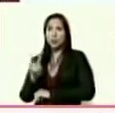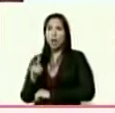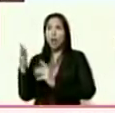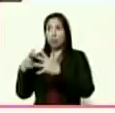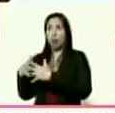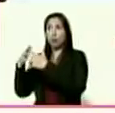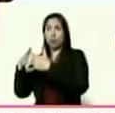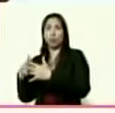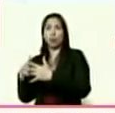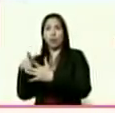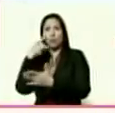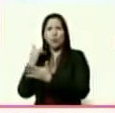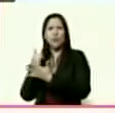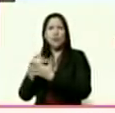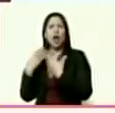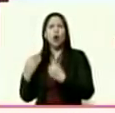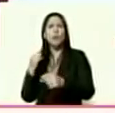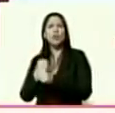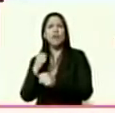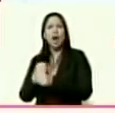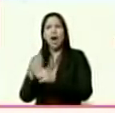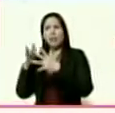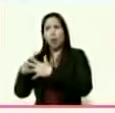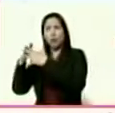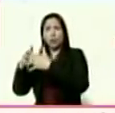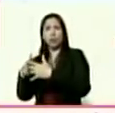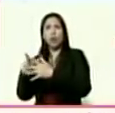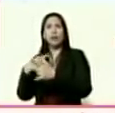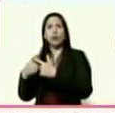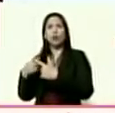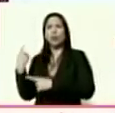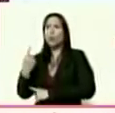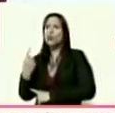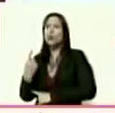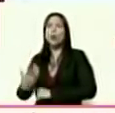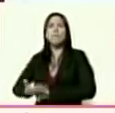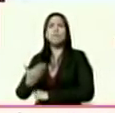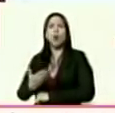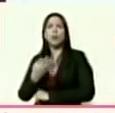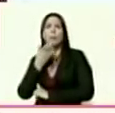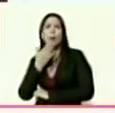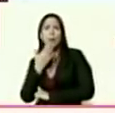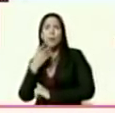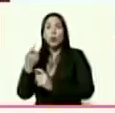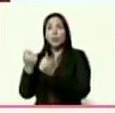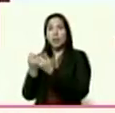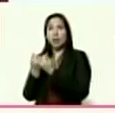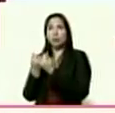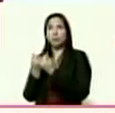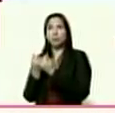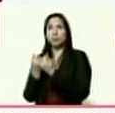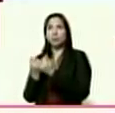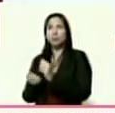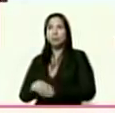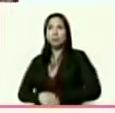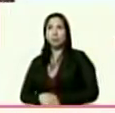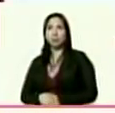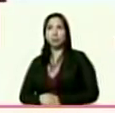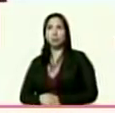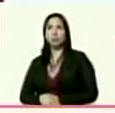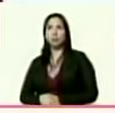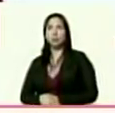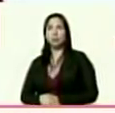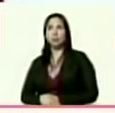para que tú veas cómo trabajan ellos, pues. Lo único que les importa es la plata. La plata.